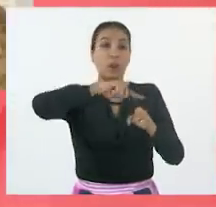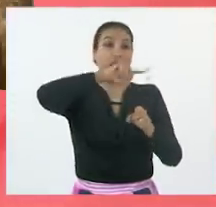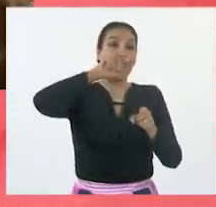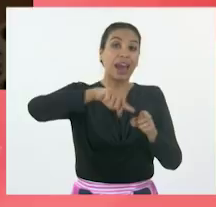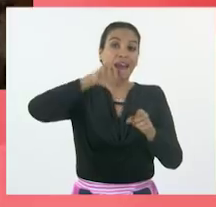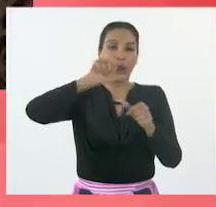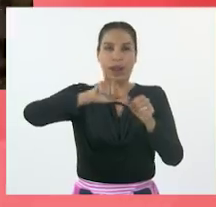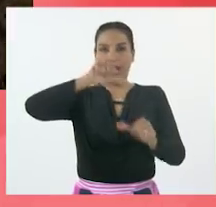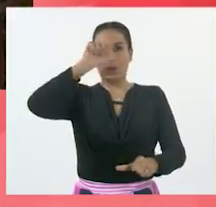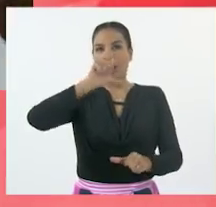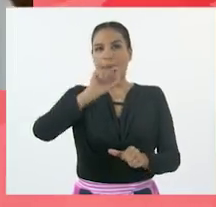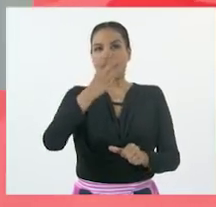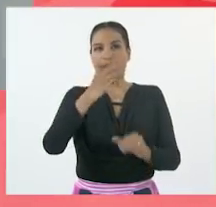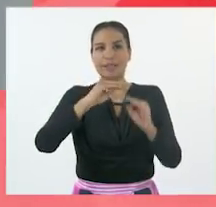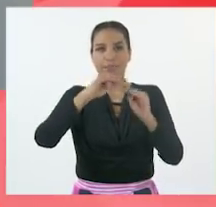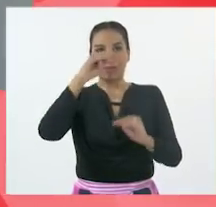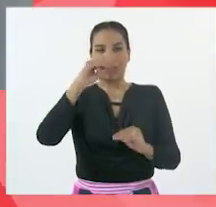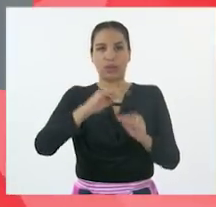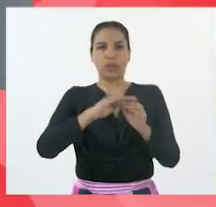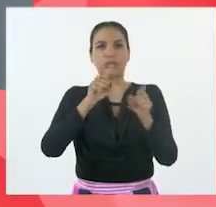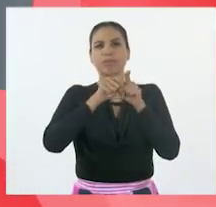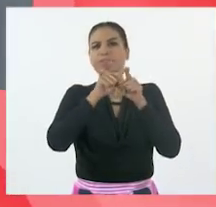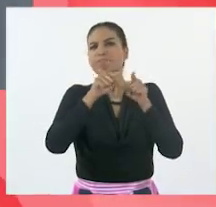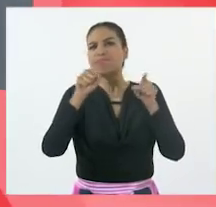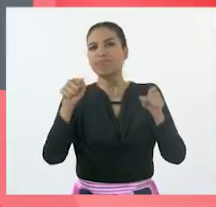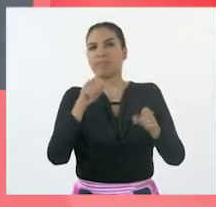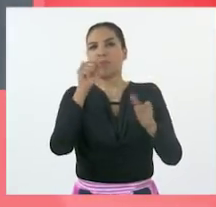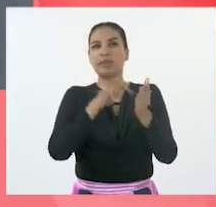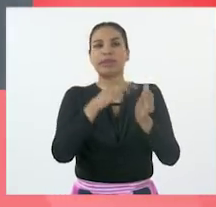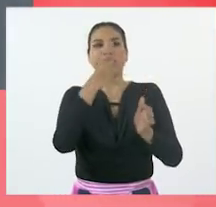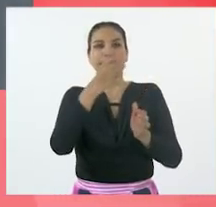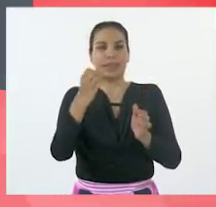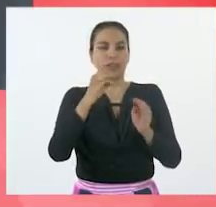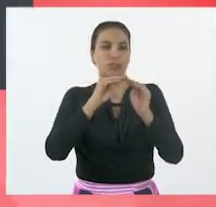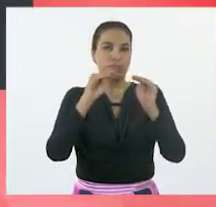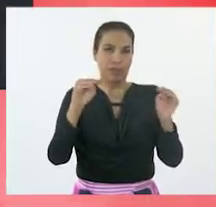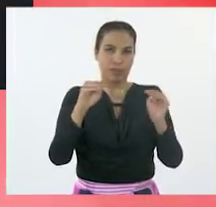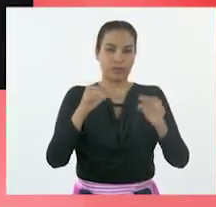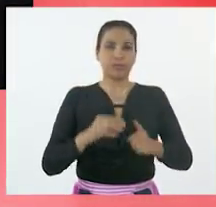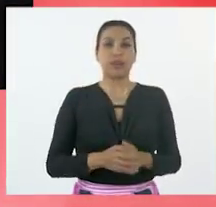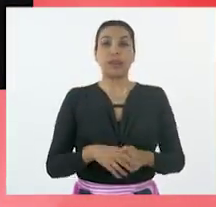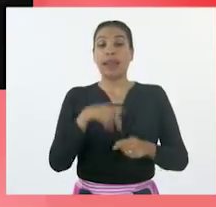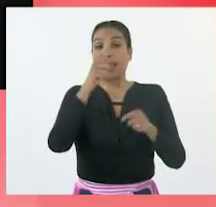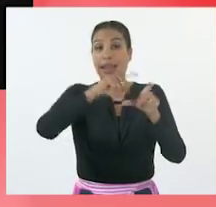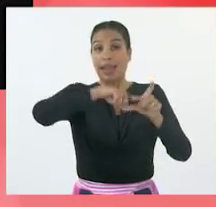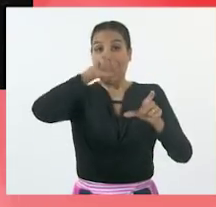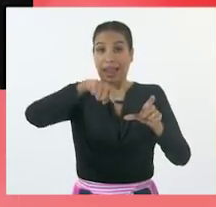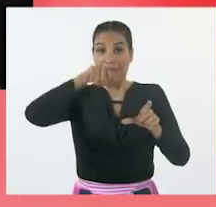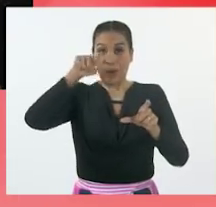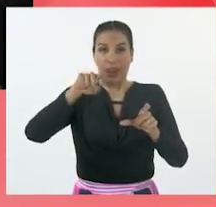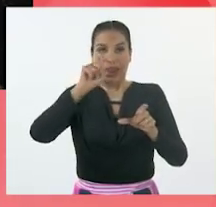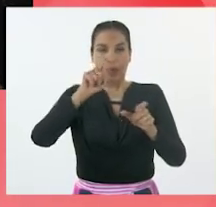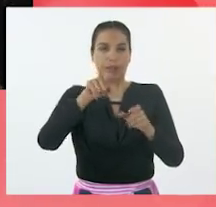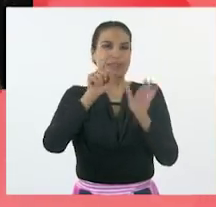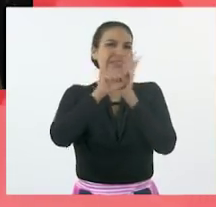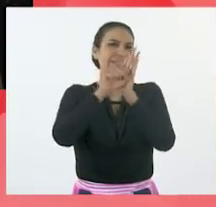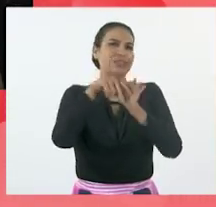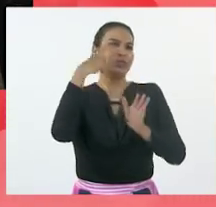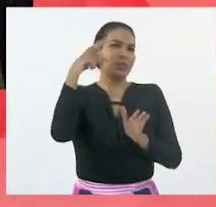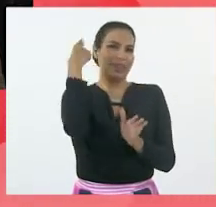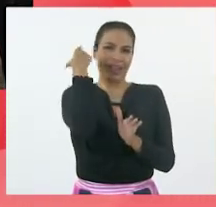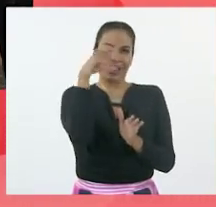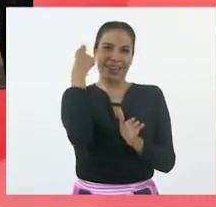una altura de 23 metros y una longitud de 1.300 metros. Este acueducto es el símbolo de